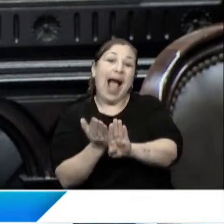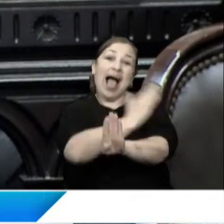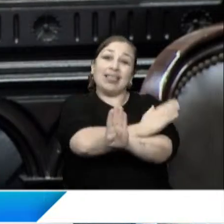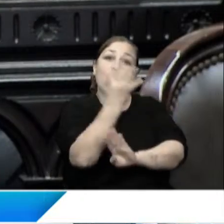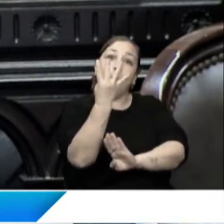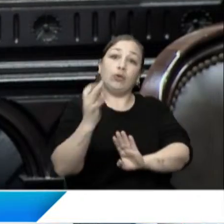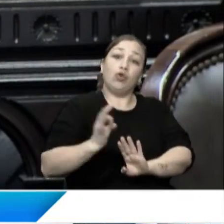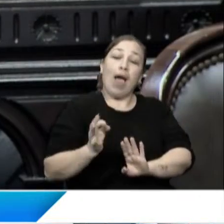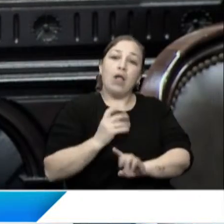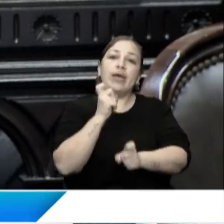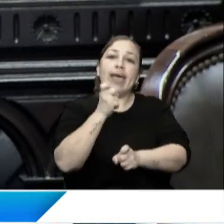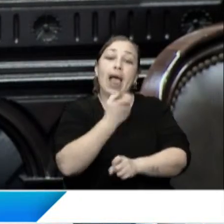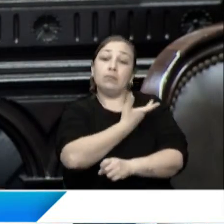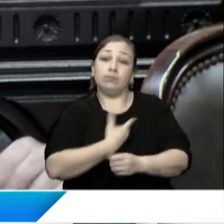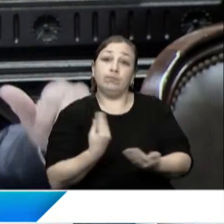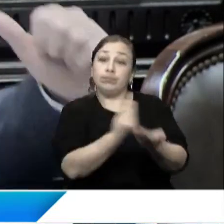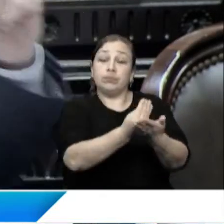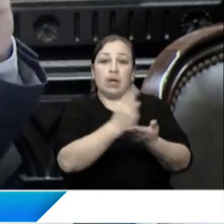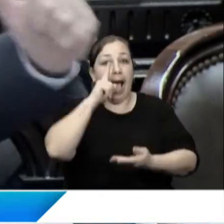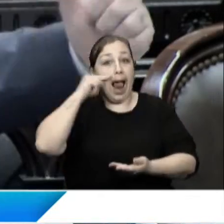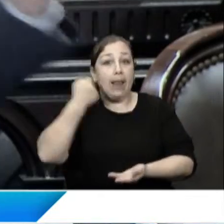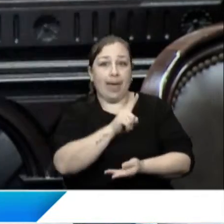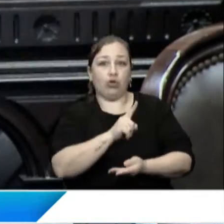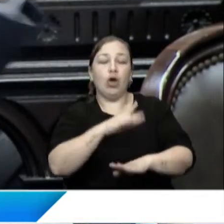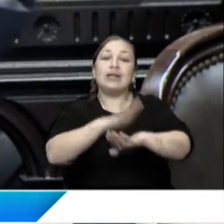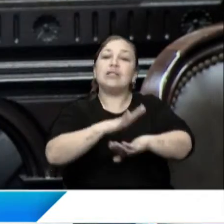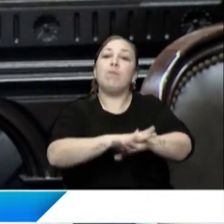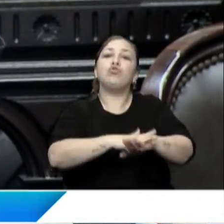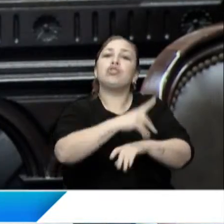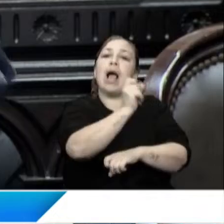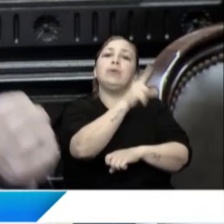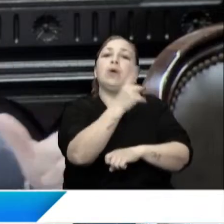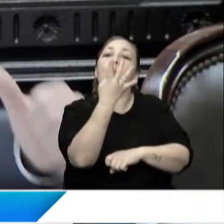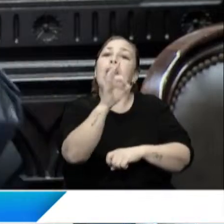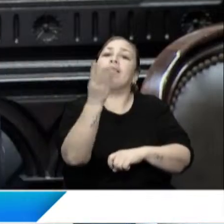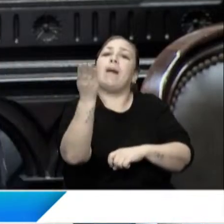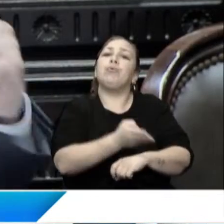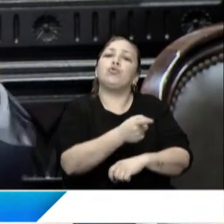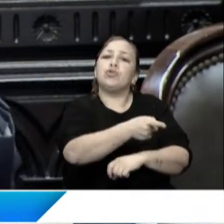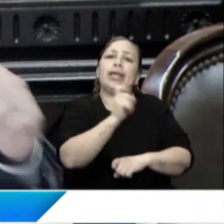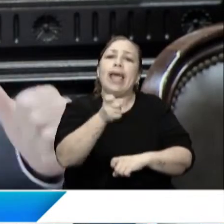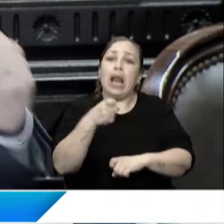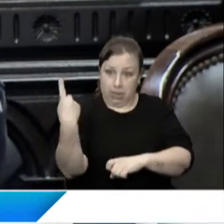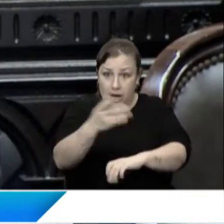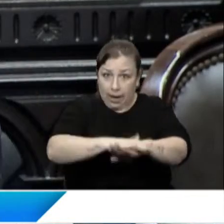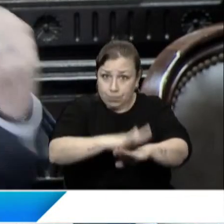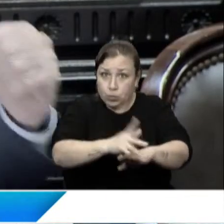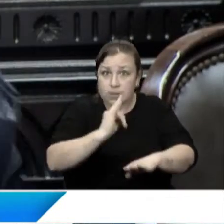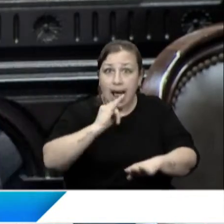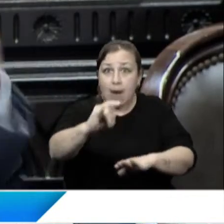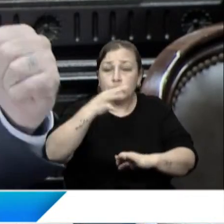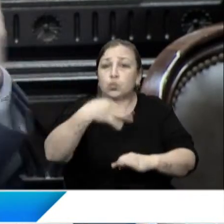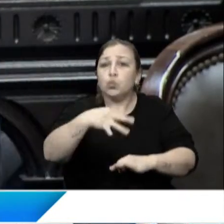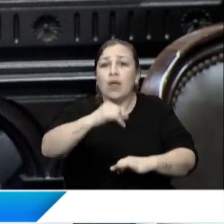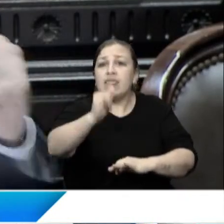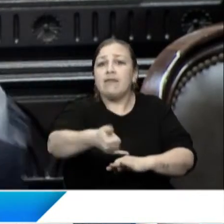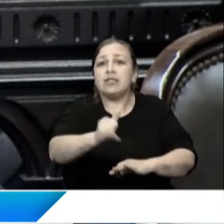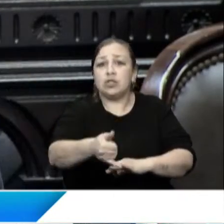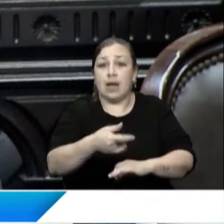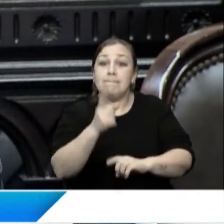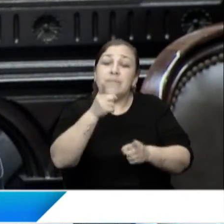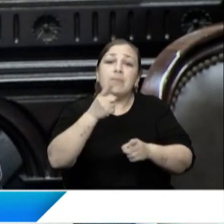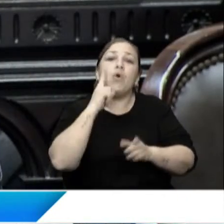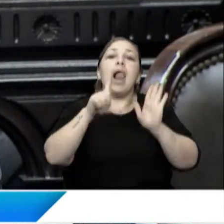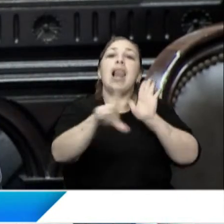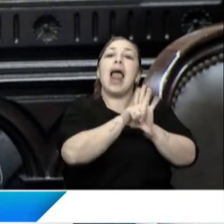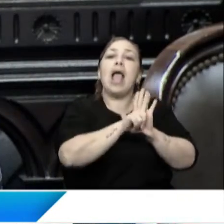Y acá están los que lo acompañaron. Entonces, que se hagan responsables de ese 40%, de haber votado eso y sacar la ley de movilidad jubilatoria de Mauricio